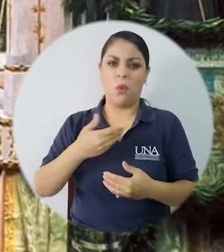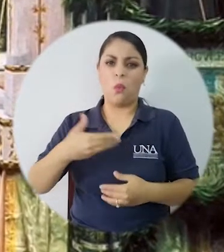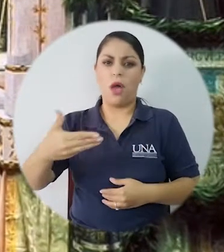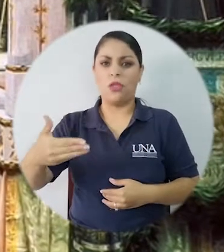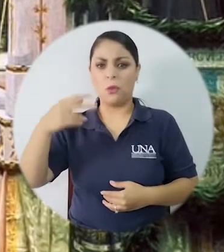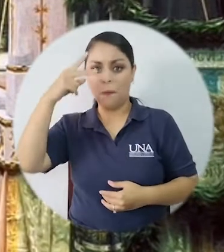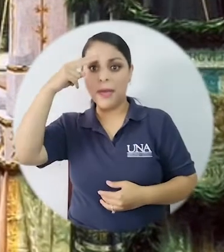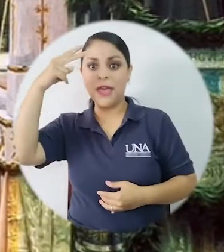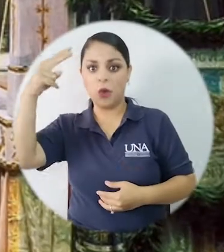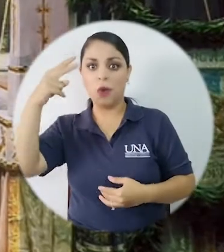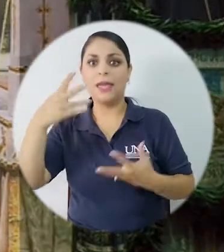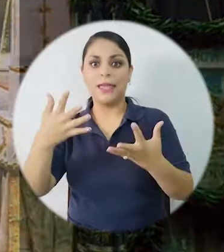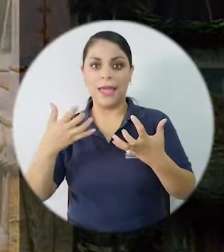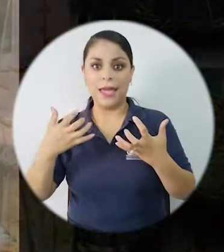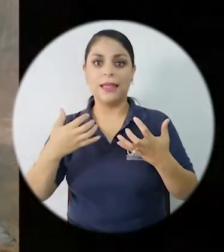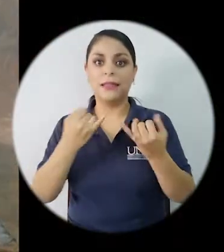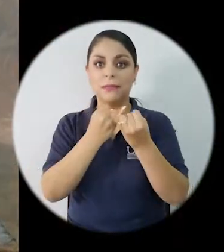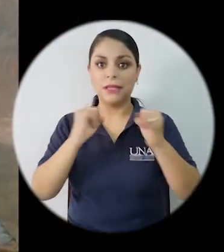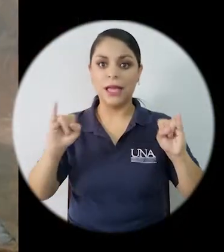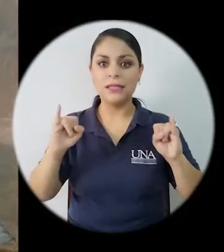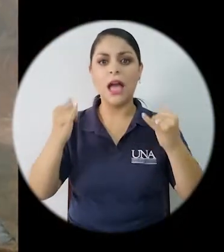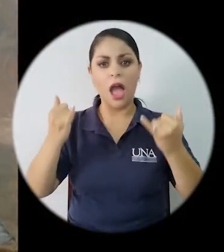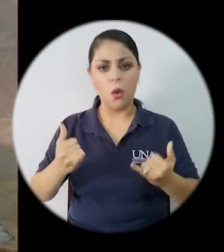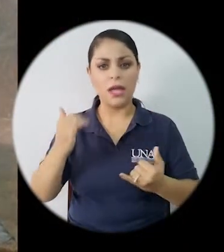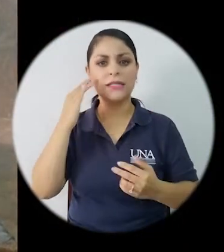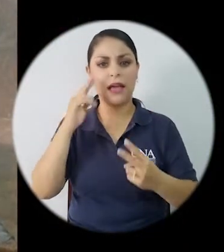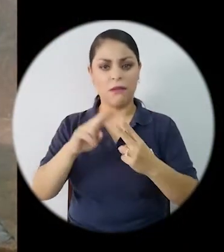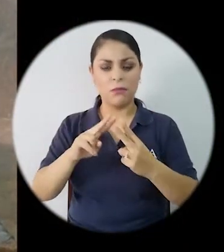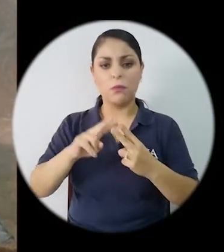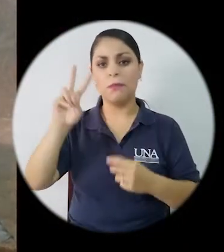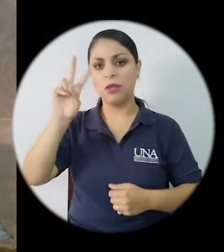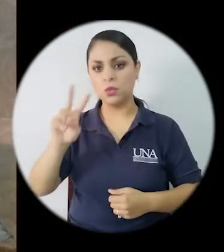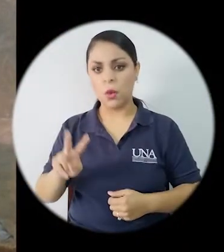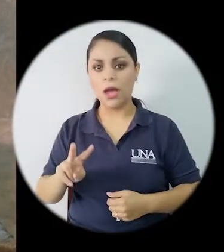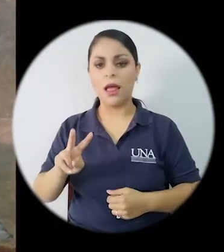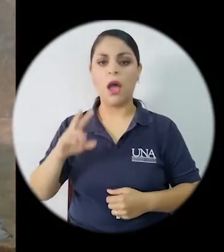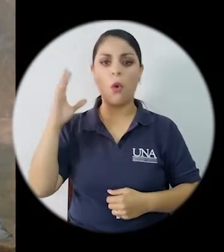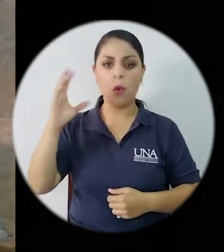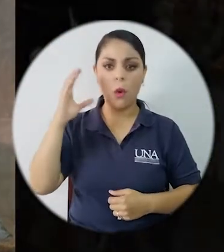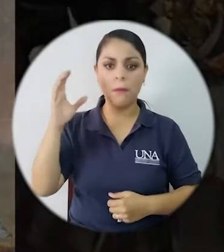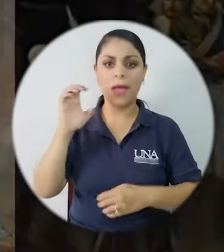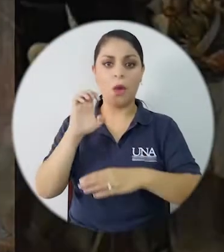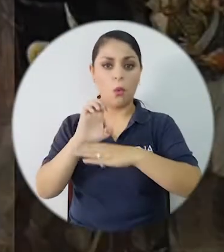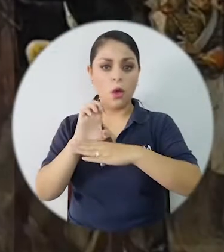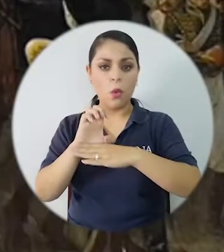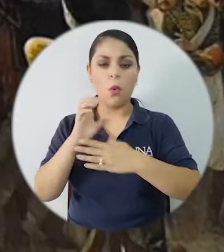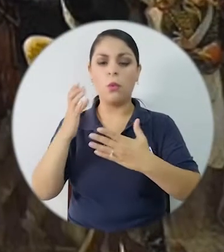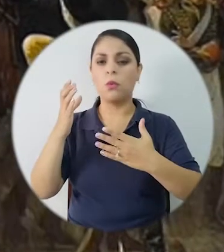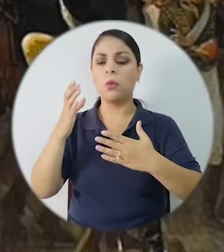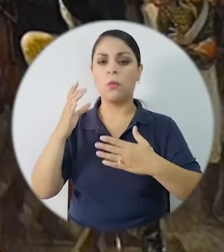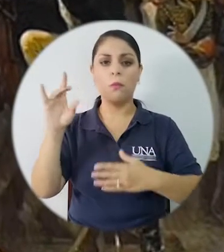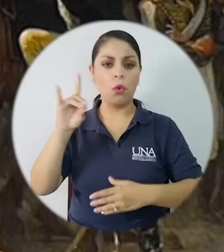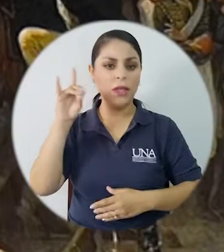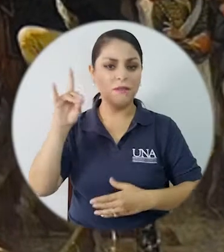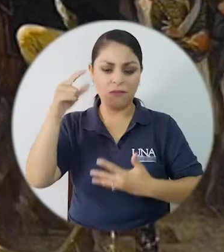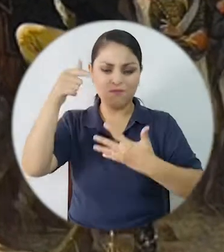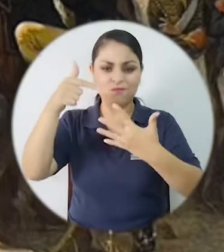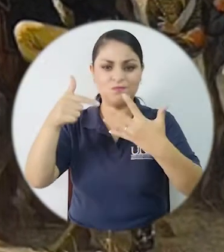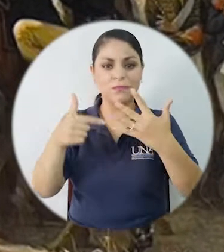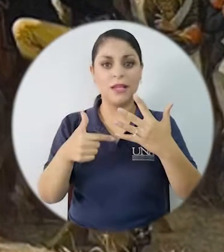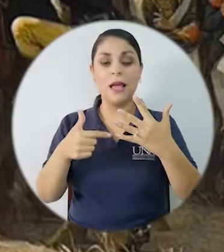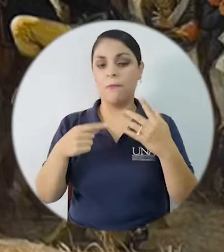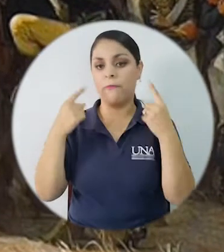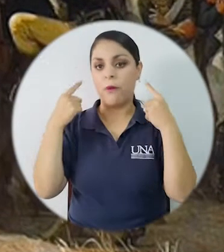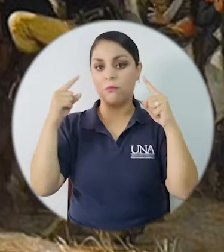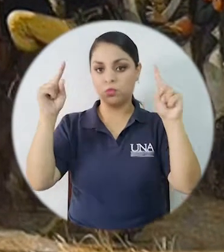de independencia y lo que hoy conocemos como Venezuela, Colombia, Ecuador, con Bolívar y demás, ¿verdad? Solo